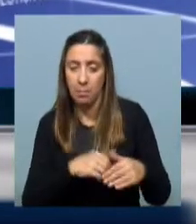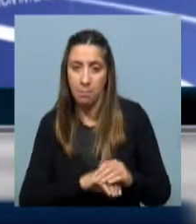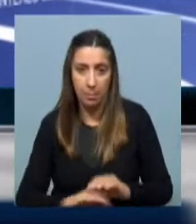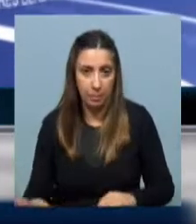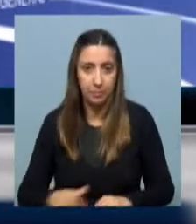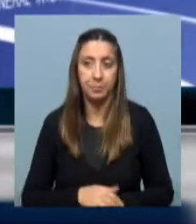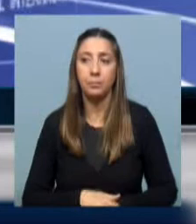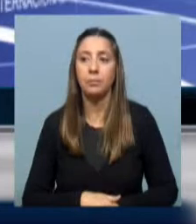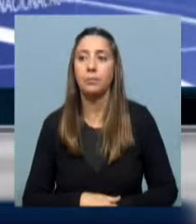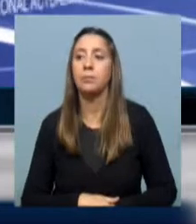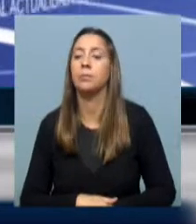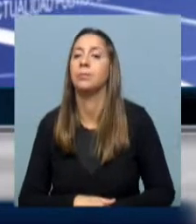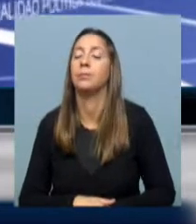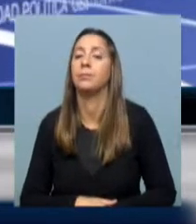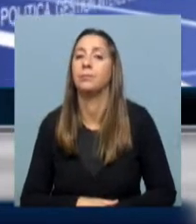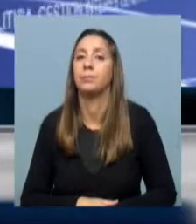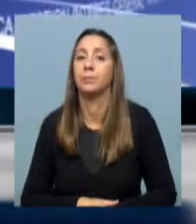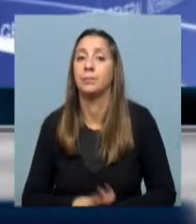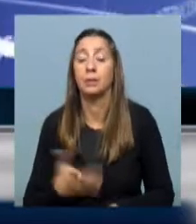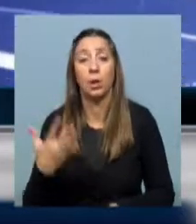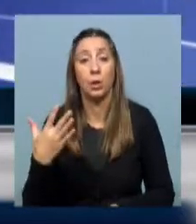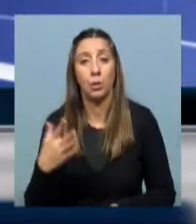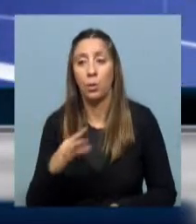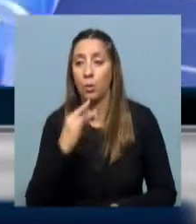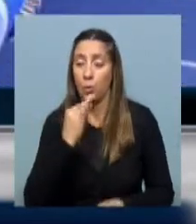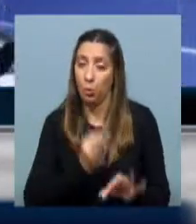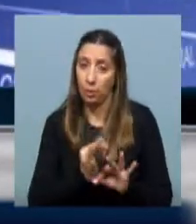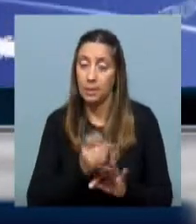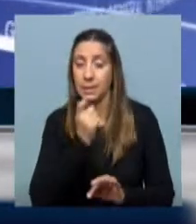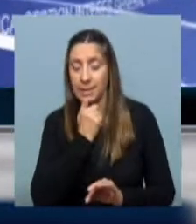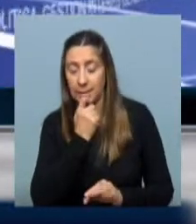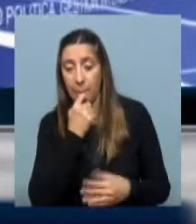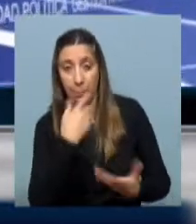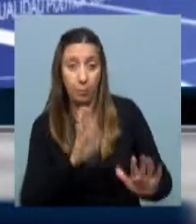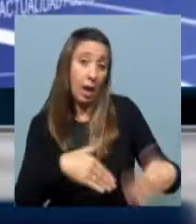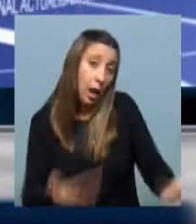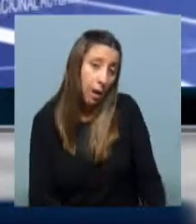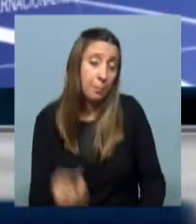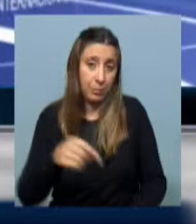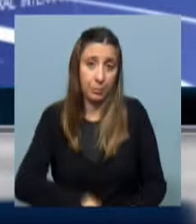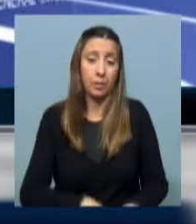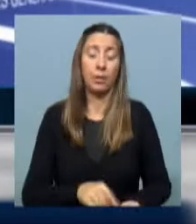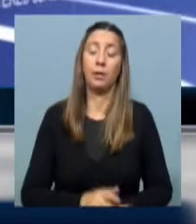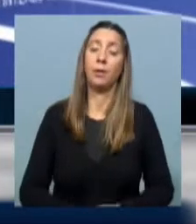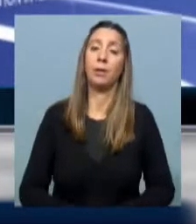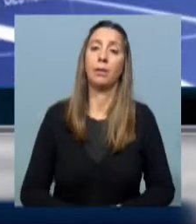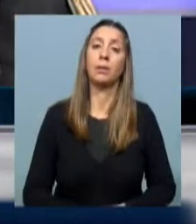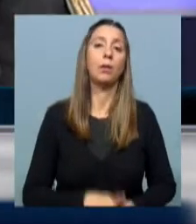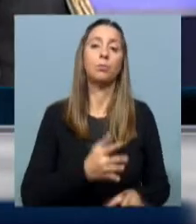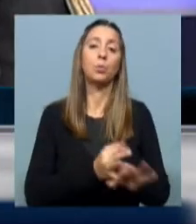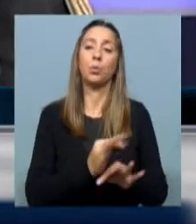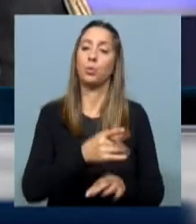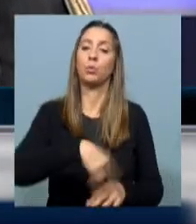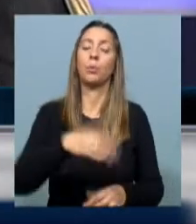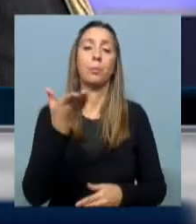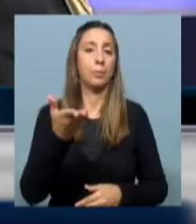banquinas. Entonces esto obligó a que... ¿Podemos dar un consejo entonces, si, aprovechando que estamos en vivo? Exacto. Como consejo les